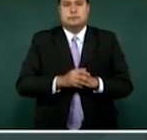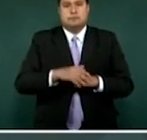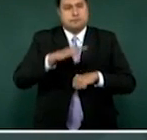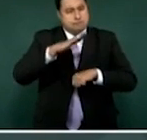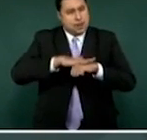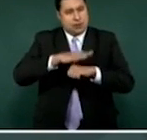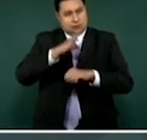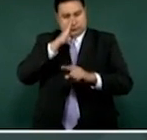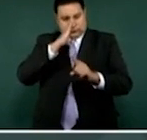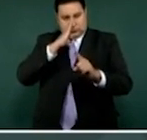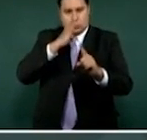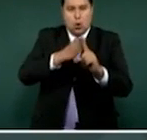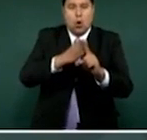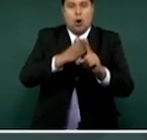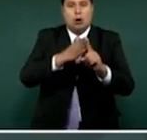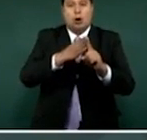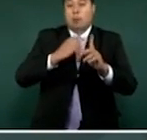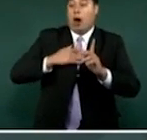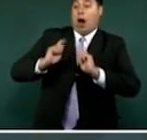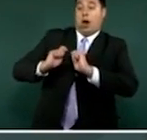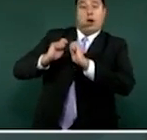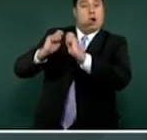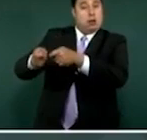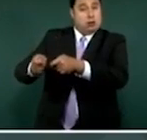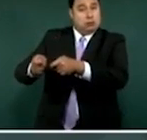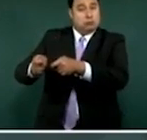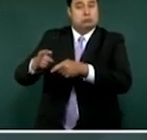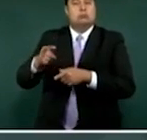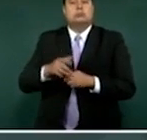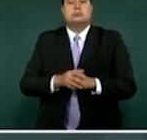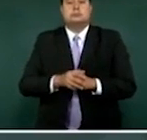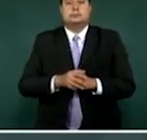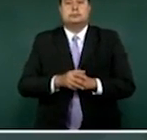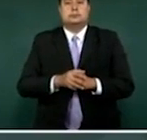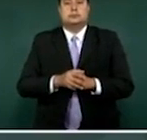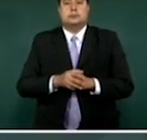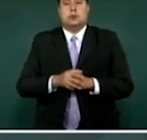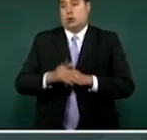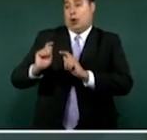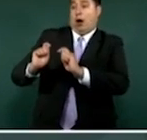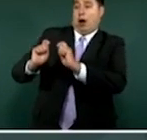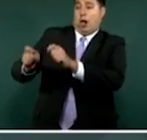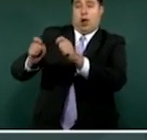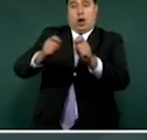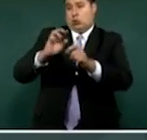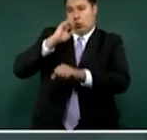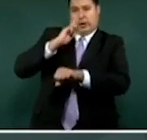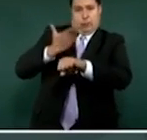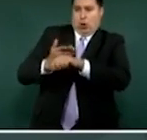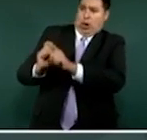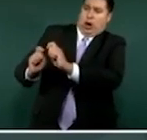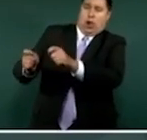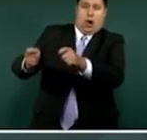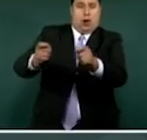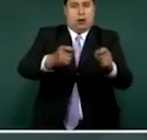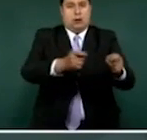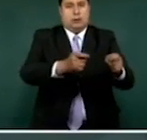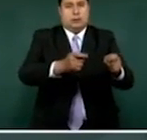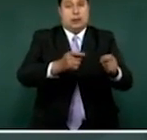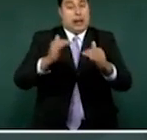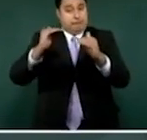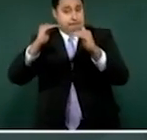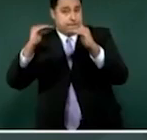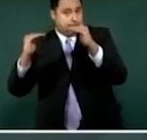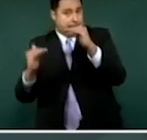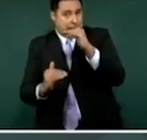perseverancia, no delegar a funcionarios de